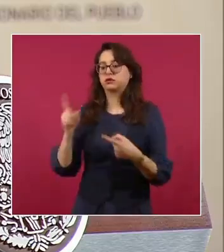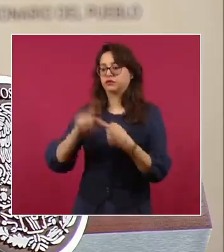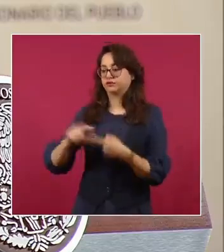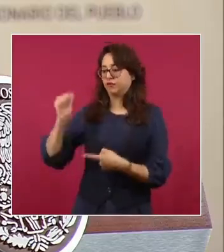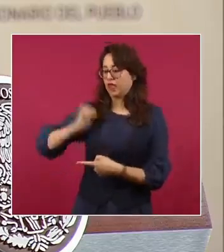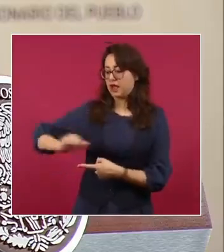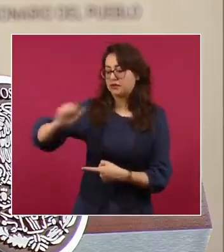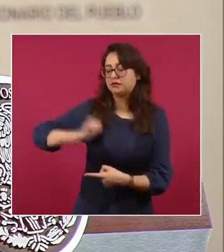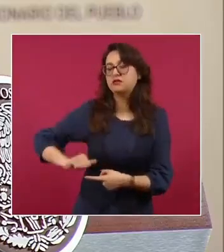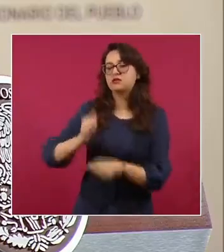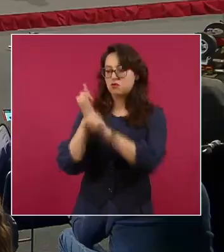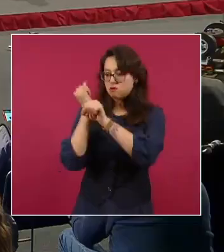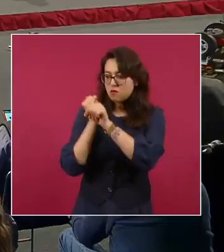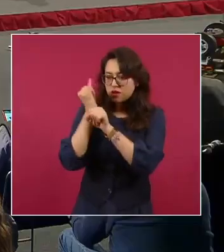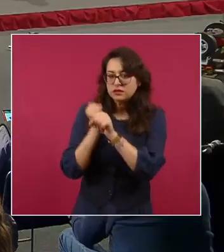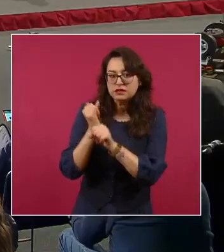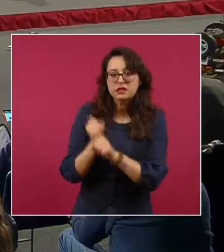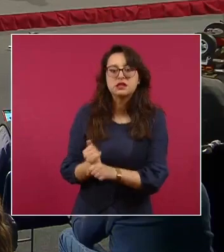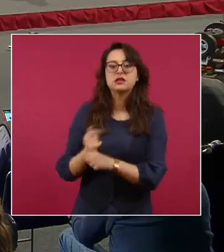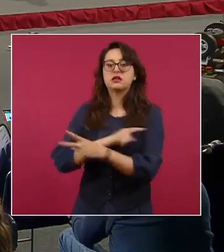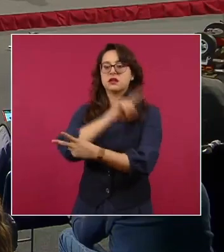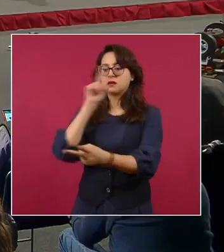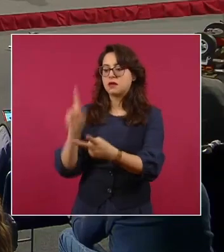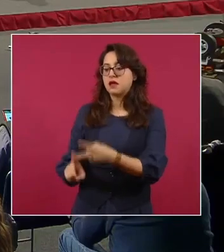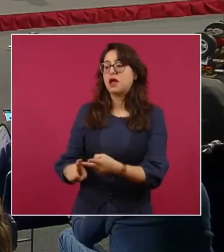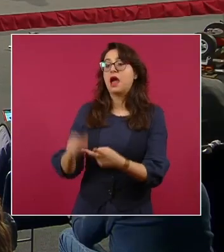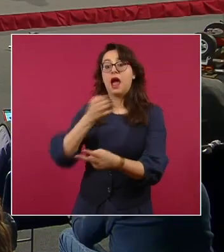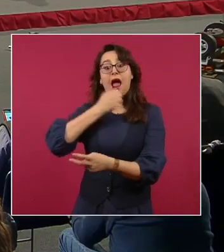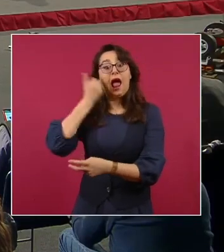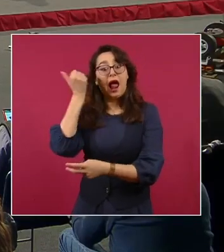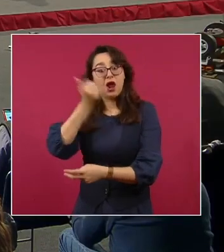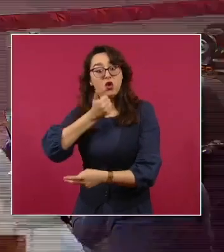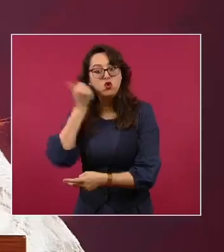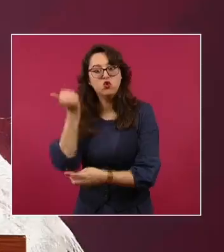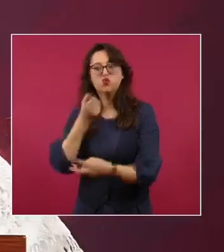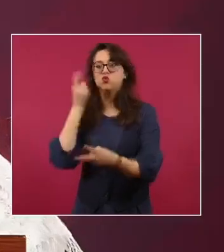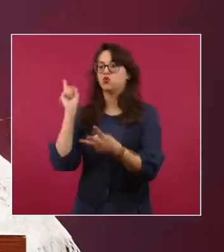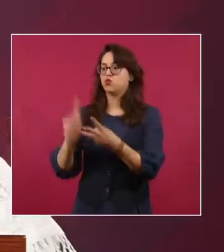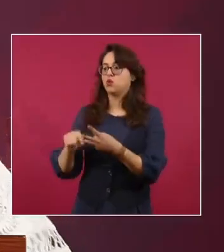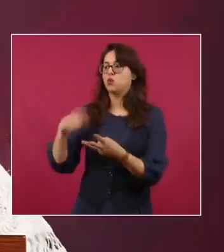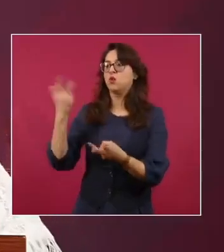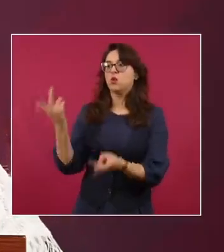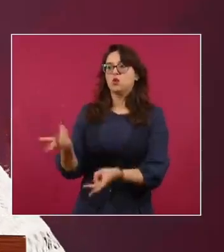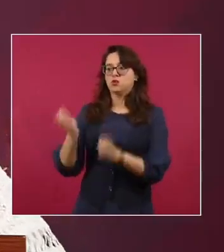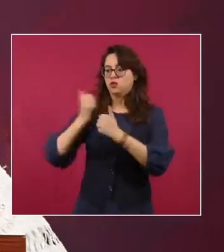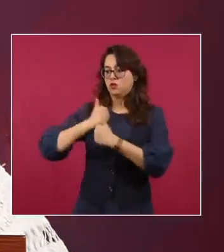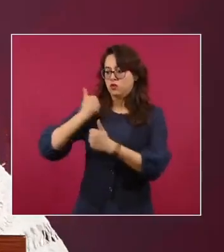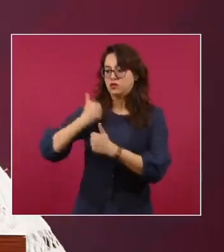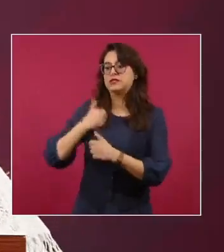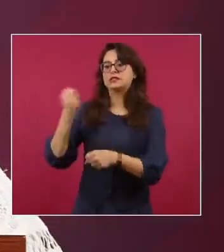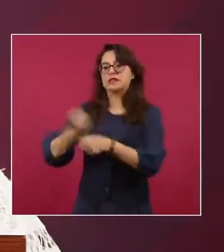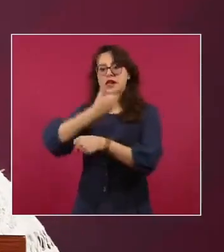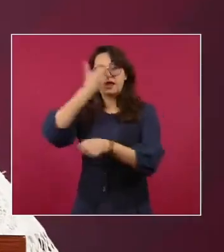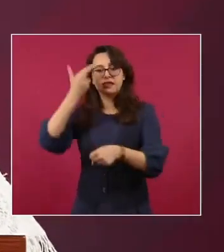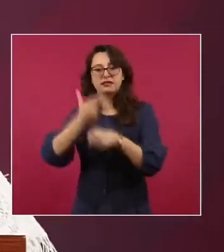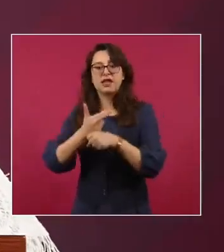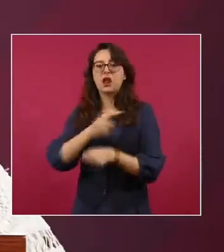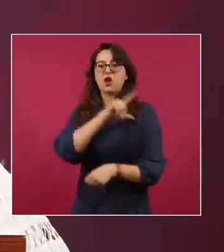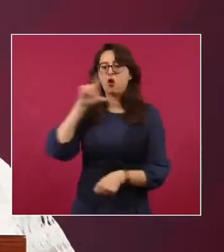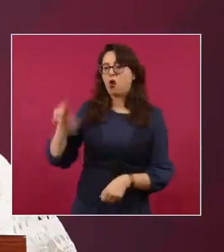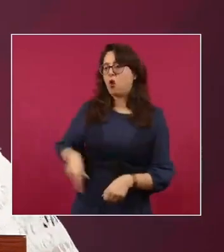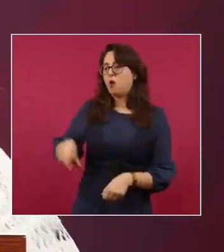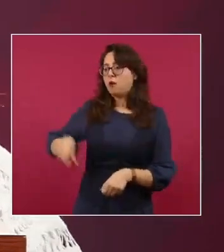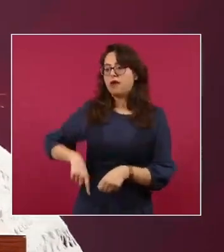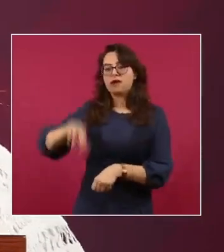estudiantes que entonces empezaron a movilizar, los secretarios, las gobernadoras, nos fuimos a los puntos donde ahí hay que estar